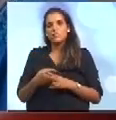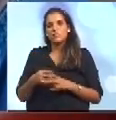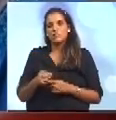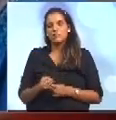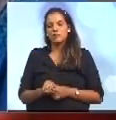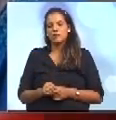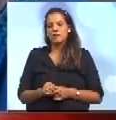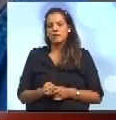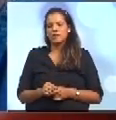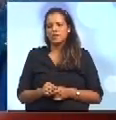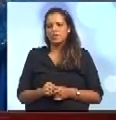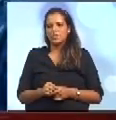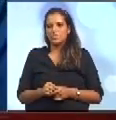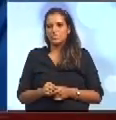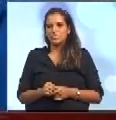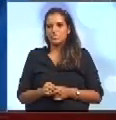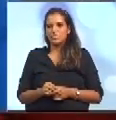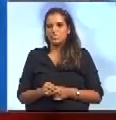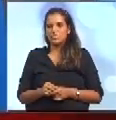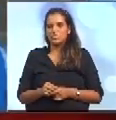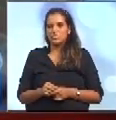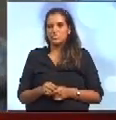agua.